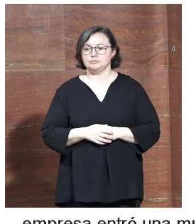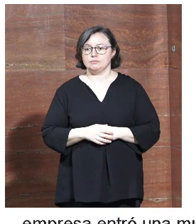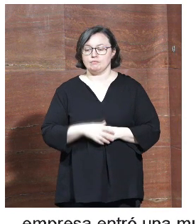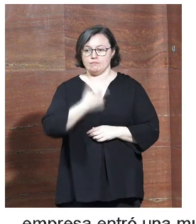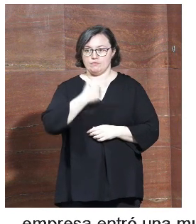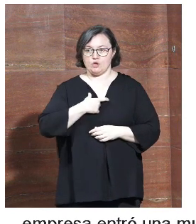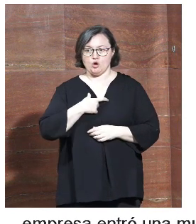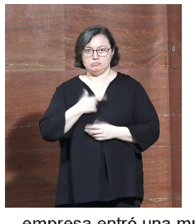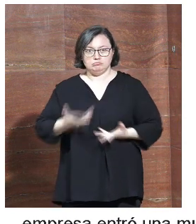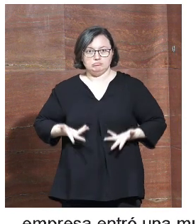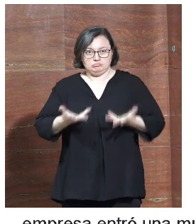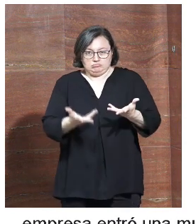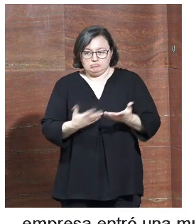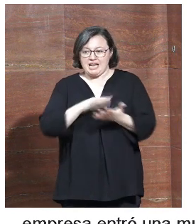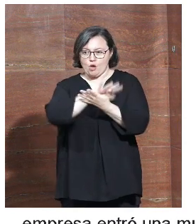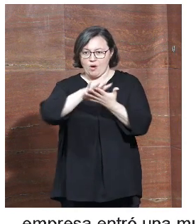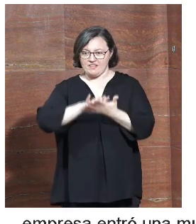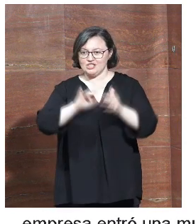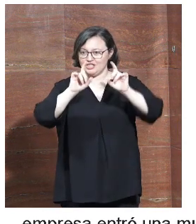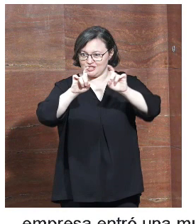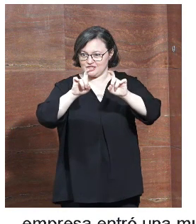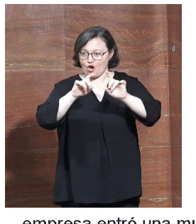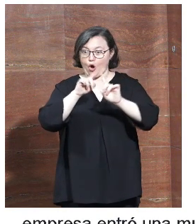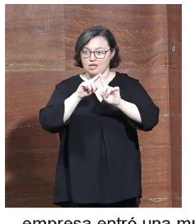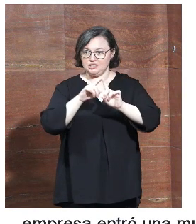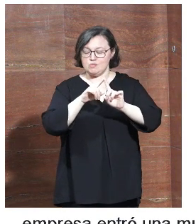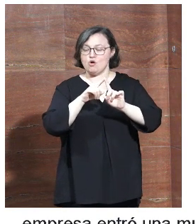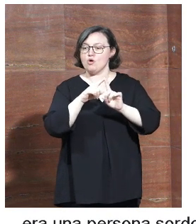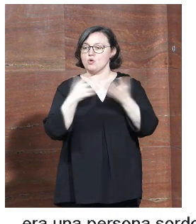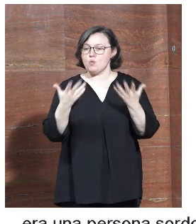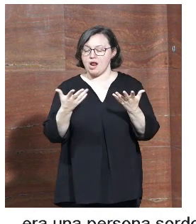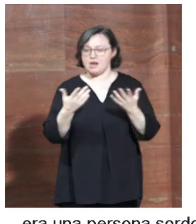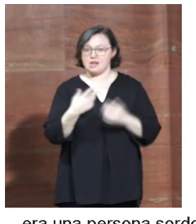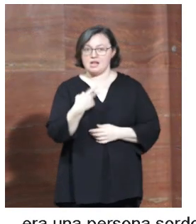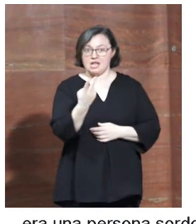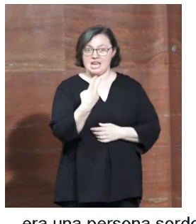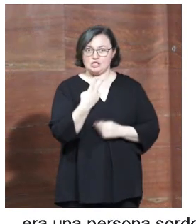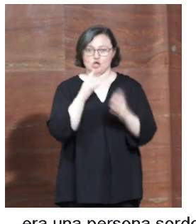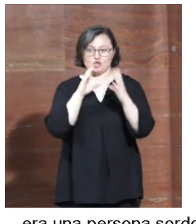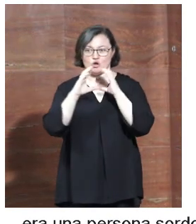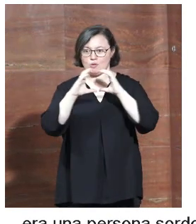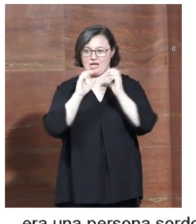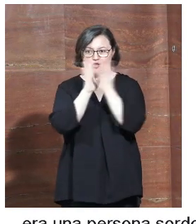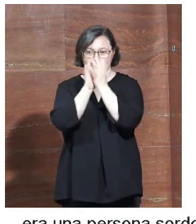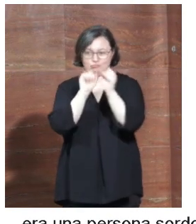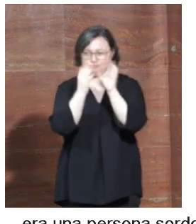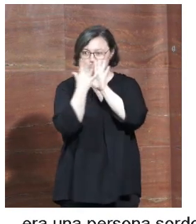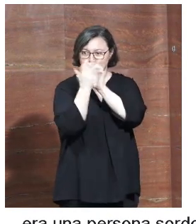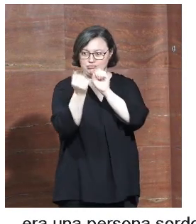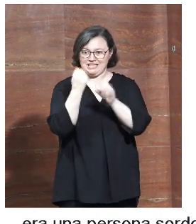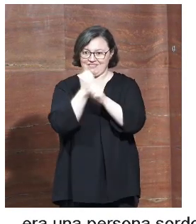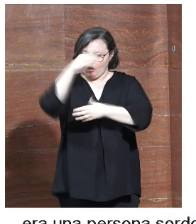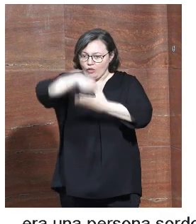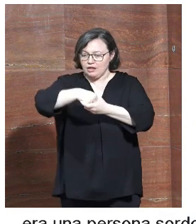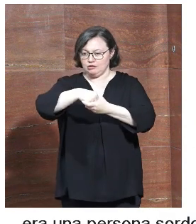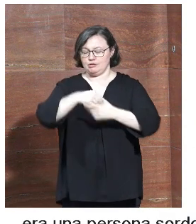Yo me ofrecí a enseñarle lengua de signos con el objetivo de tener una mejor comunicación en el